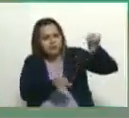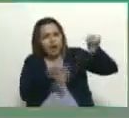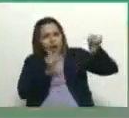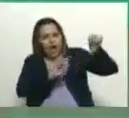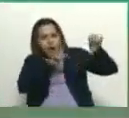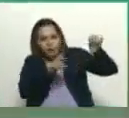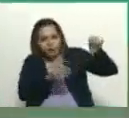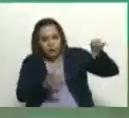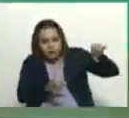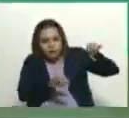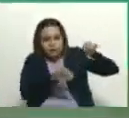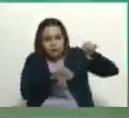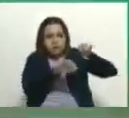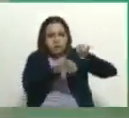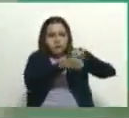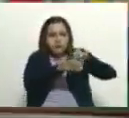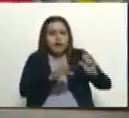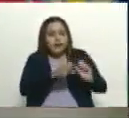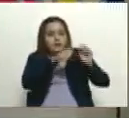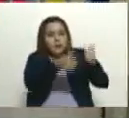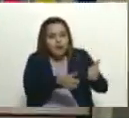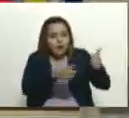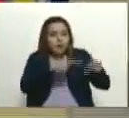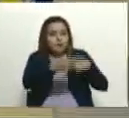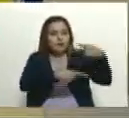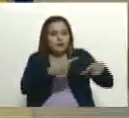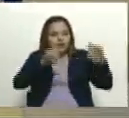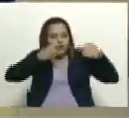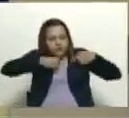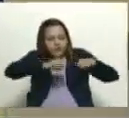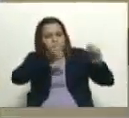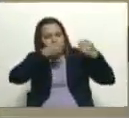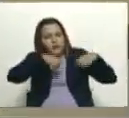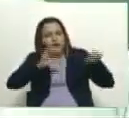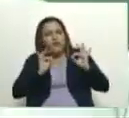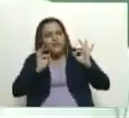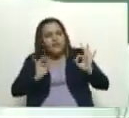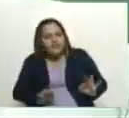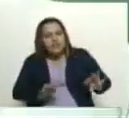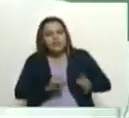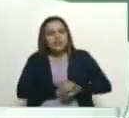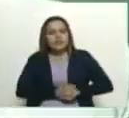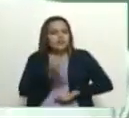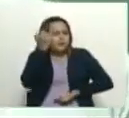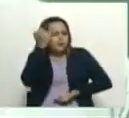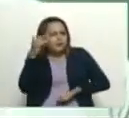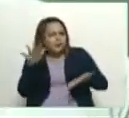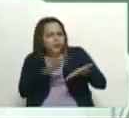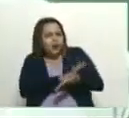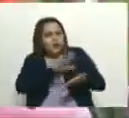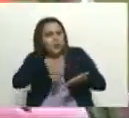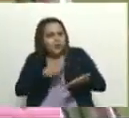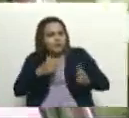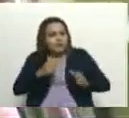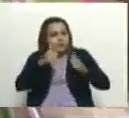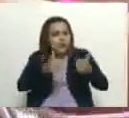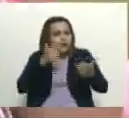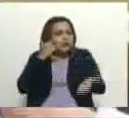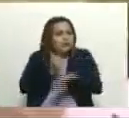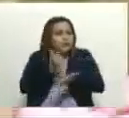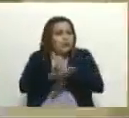callo óseo, iniciamos el proceso de rehabilitación física con la intención de entrar a lo que hemos llamado la prueba de